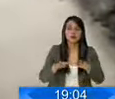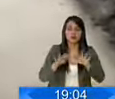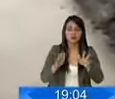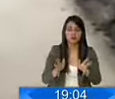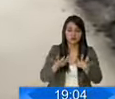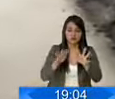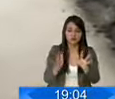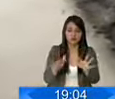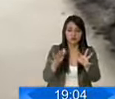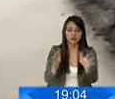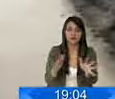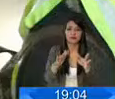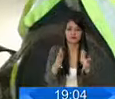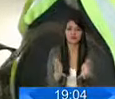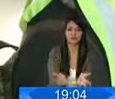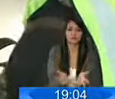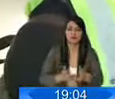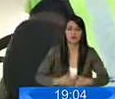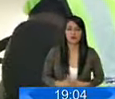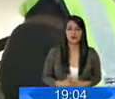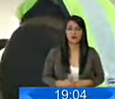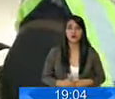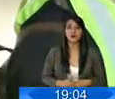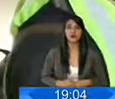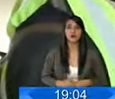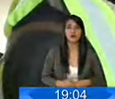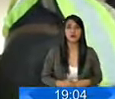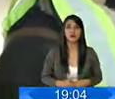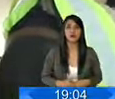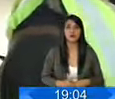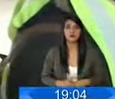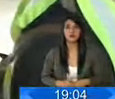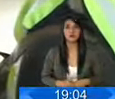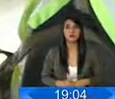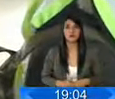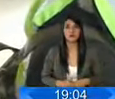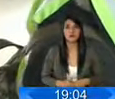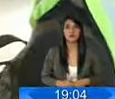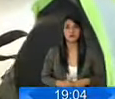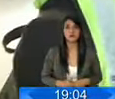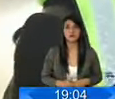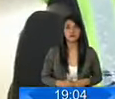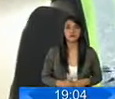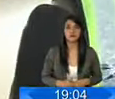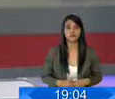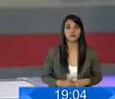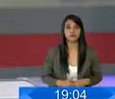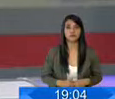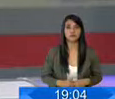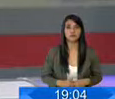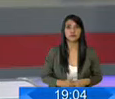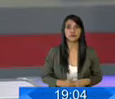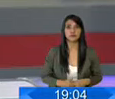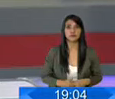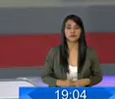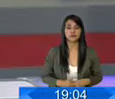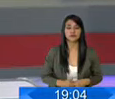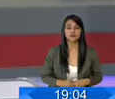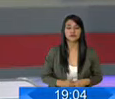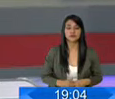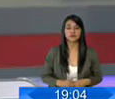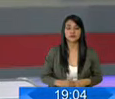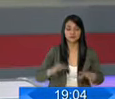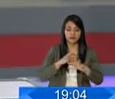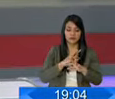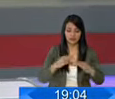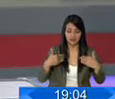con piezas de hormigón. Con un trabajo periodístico de Mayra Pacheco, informó Roberto Peñafiel. La higiene tanto